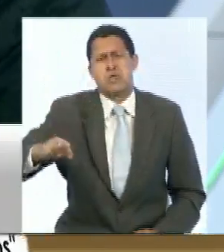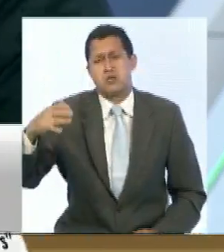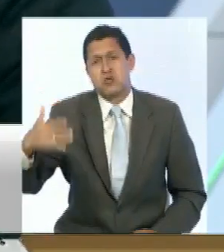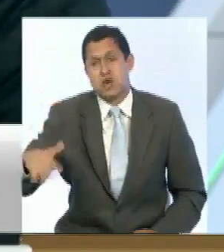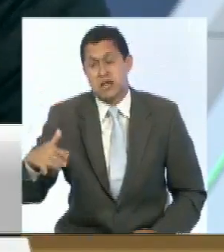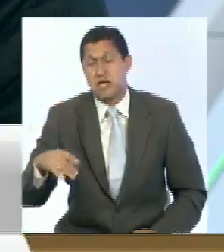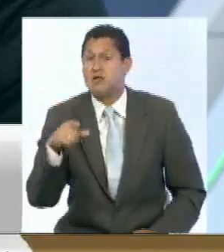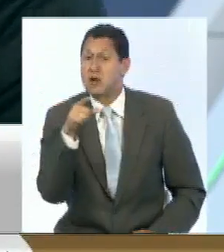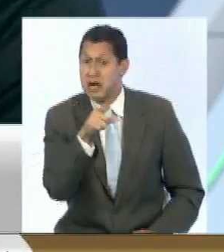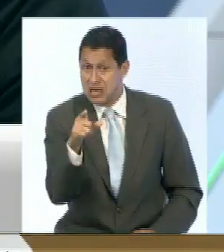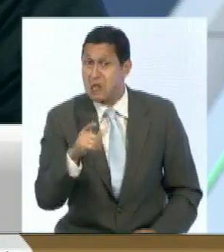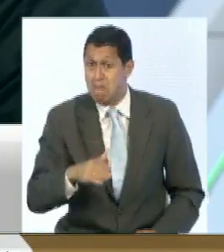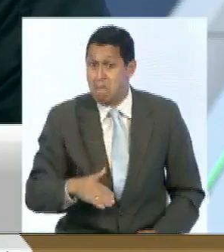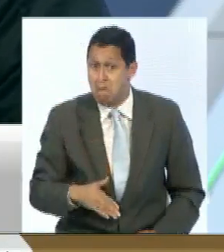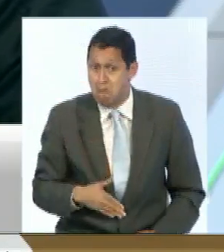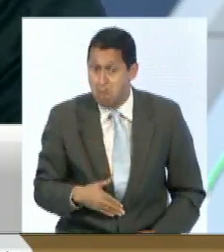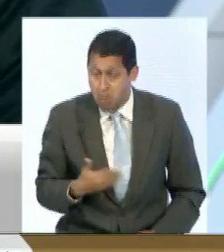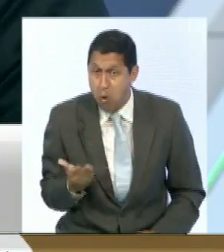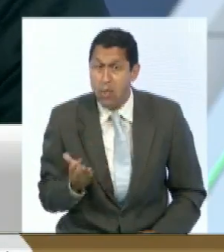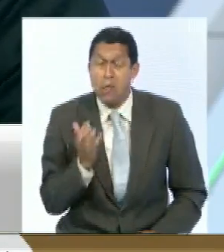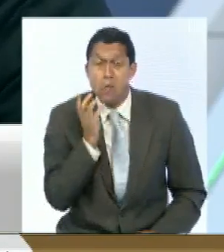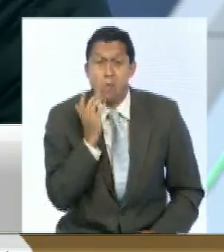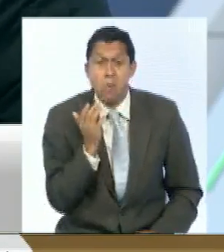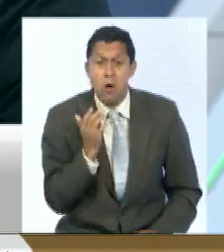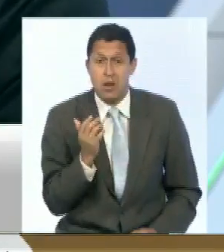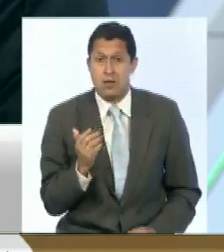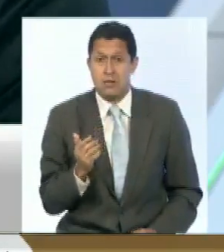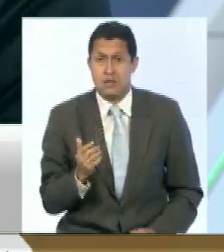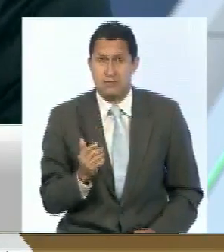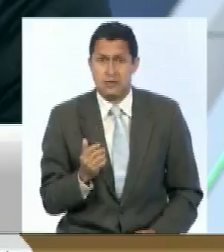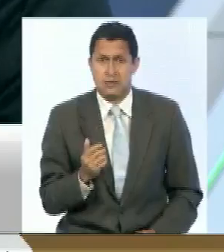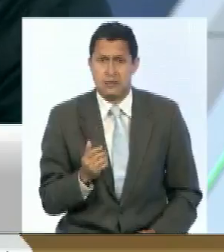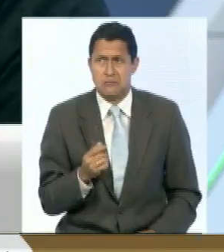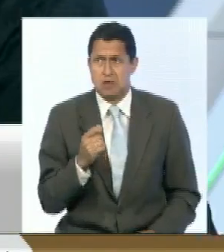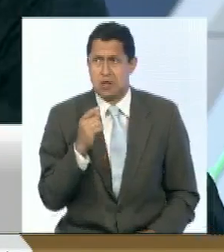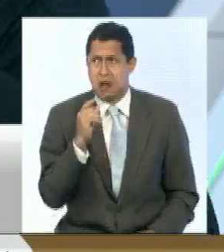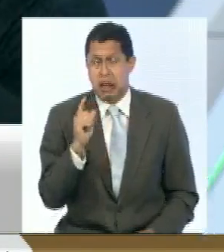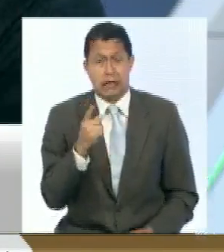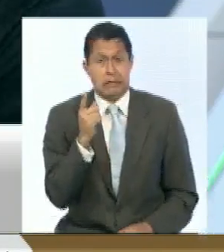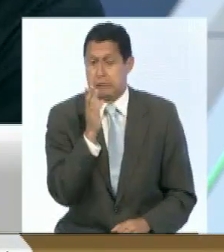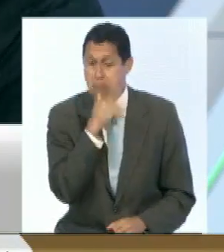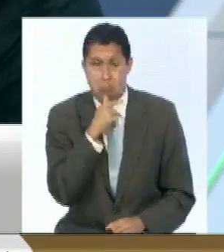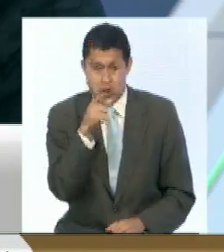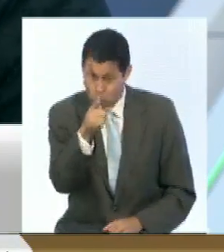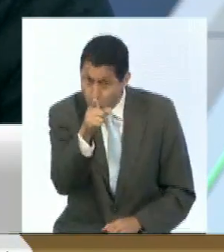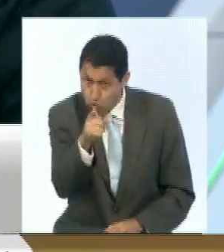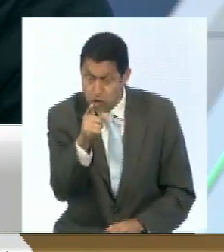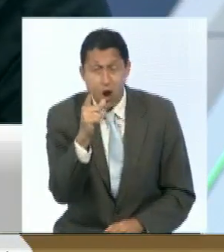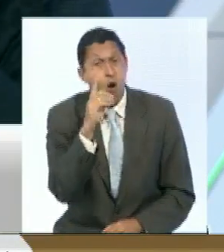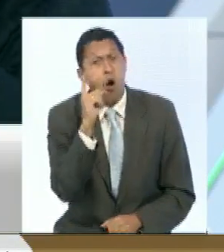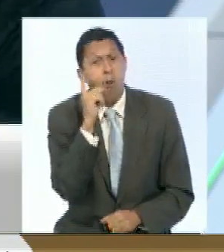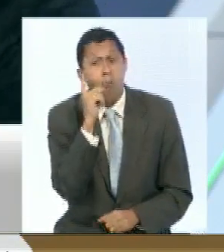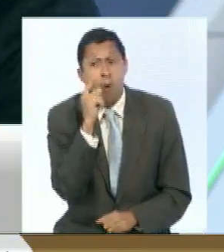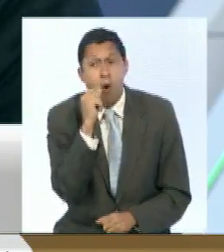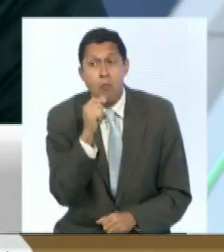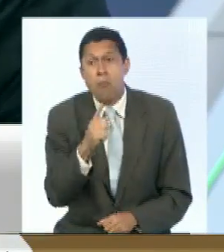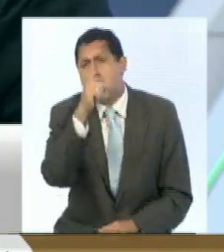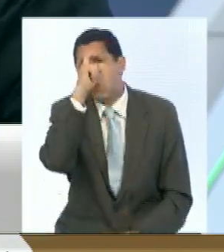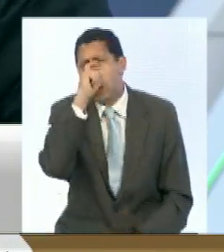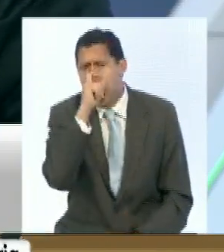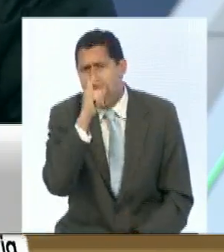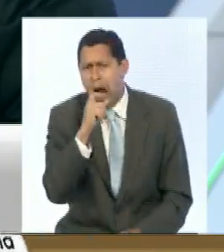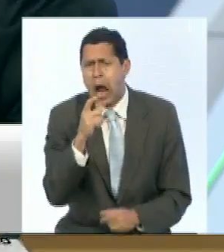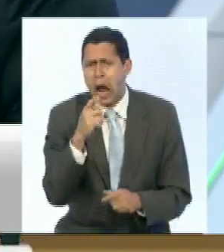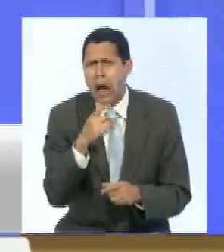el varicocele puede tanto así puede producir infertilidad primaria que es que usted o su pareja tienen más de un año